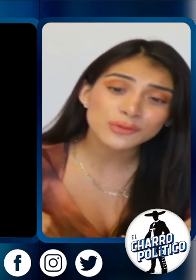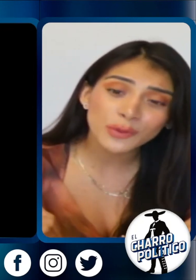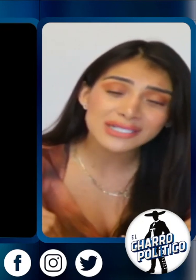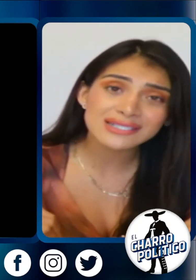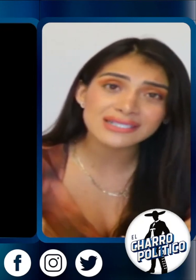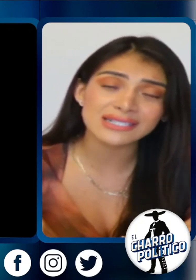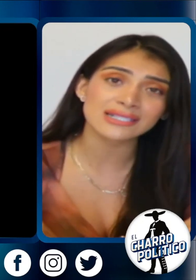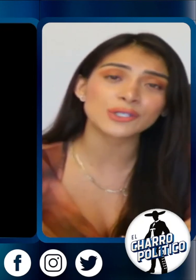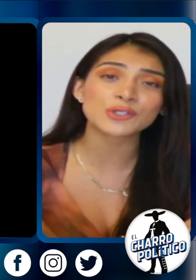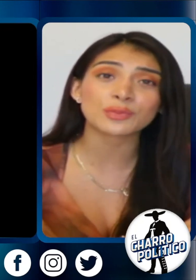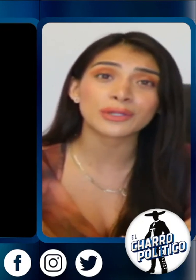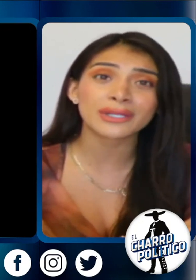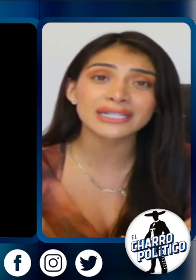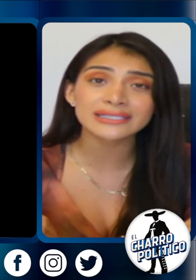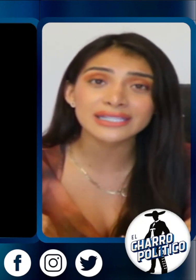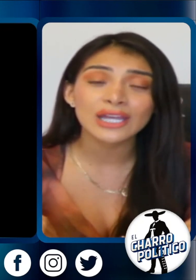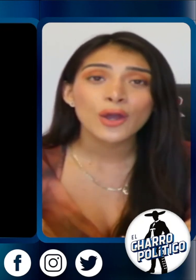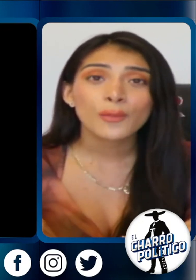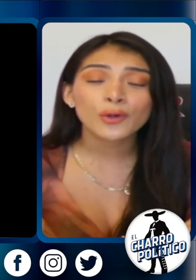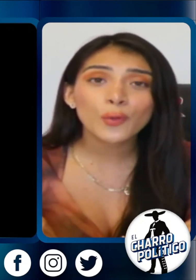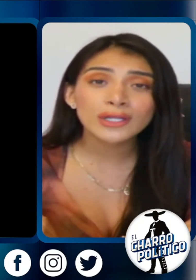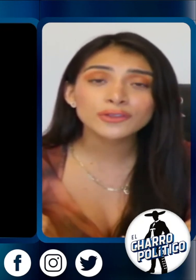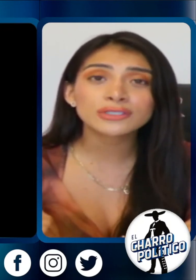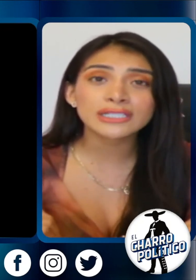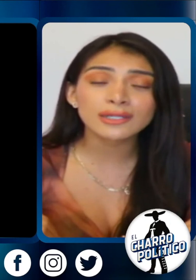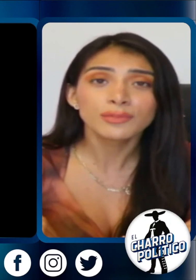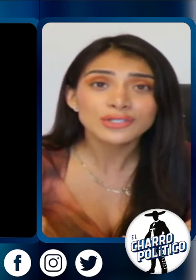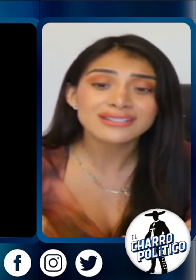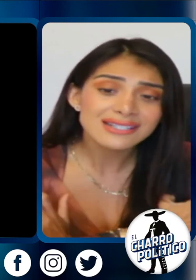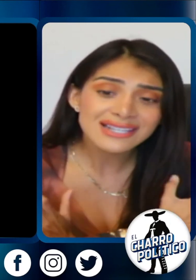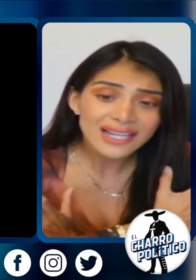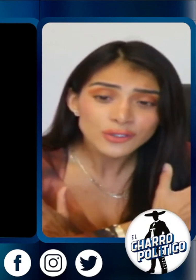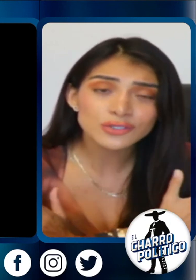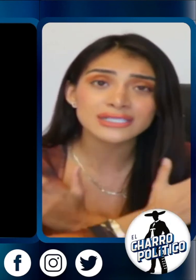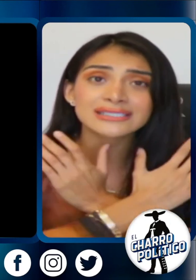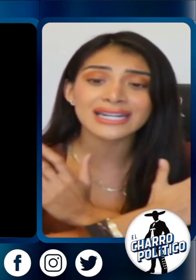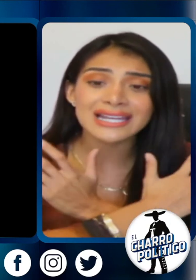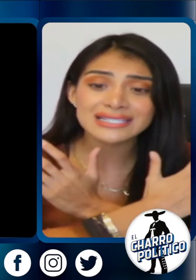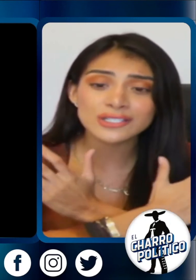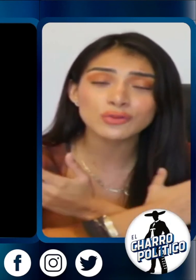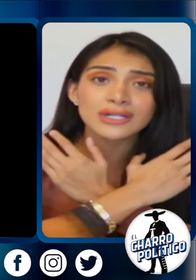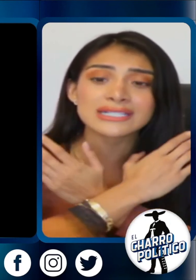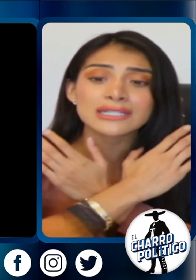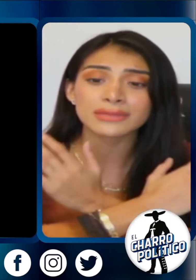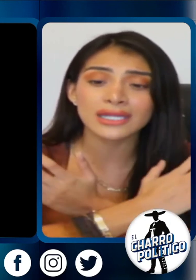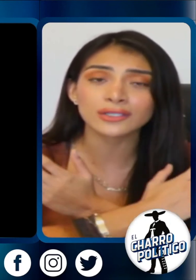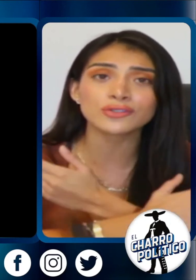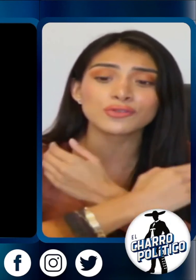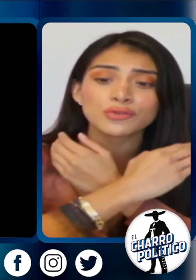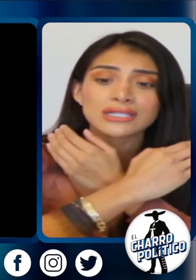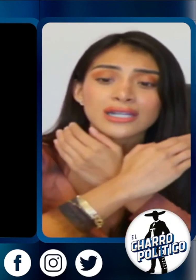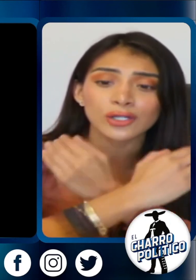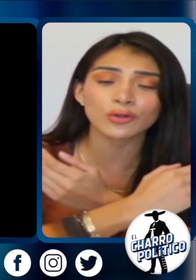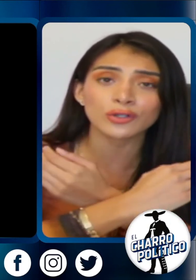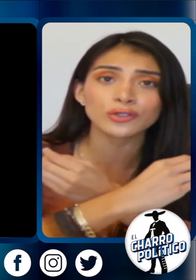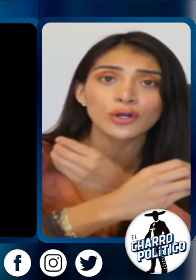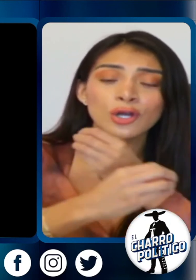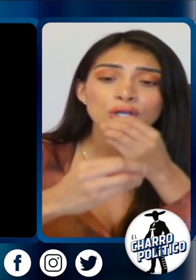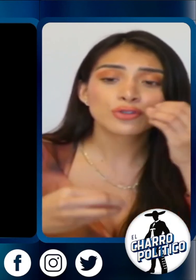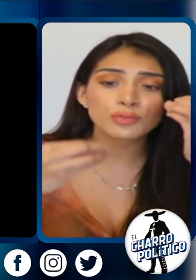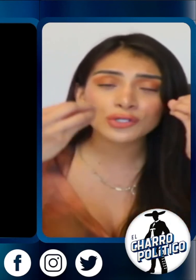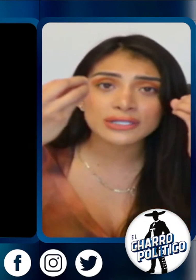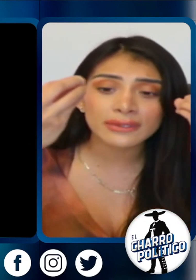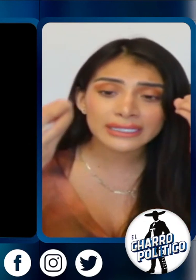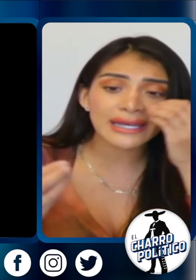pero hasta después de seis años. Pero imagínate por cuánto tiempo, seis años, retrasa su crecimiento, su desarrollo,